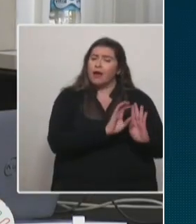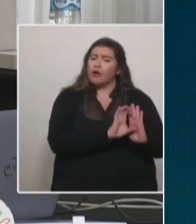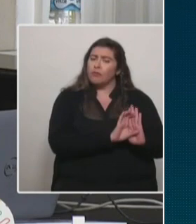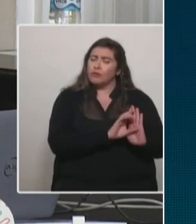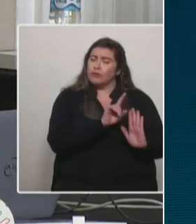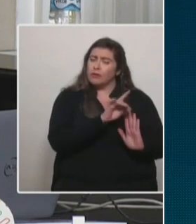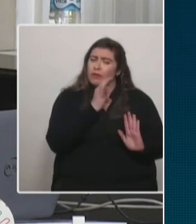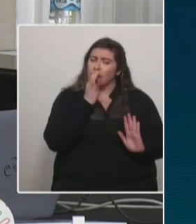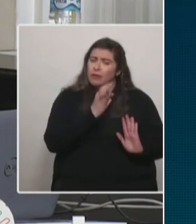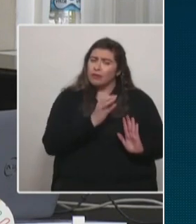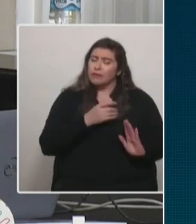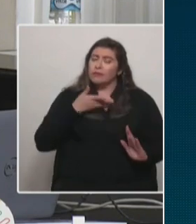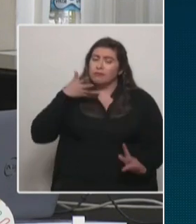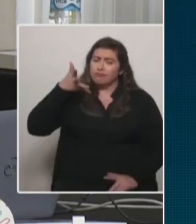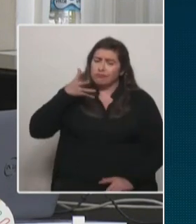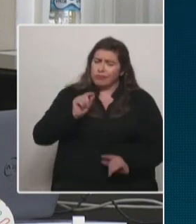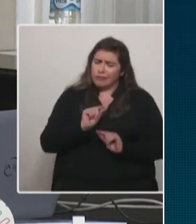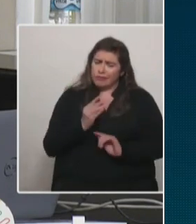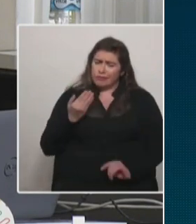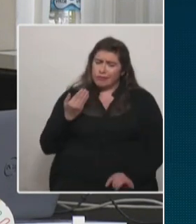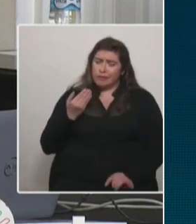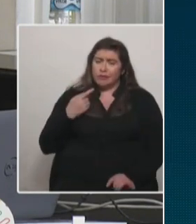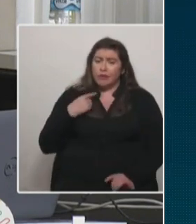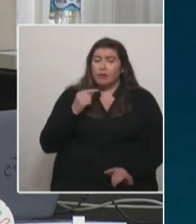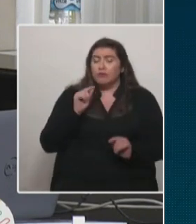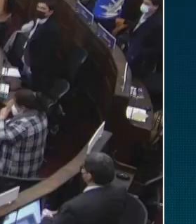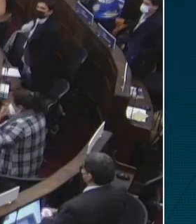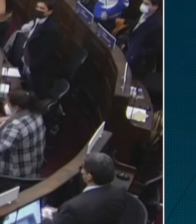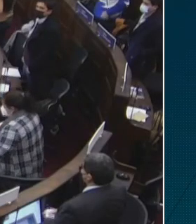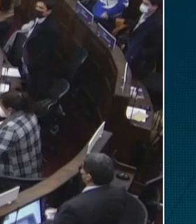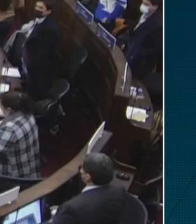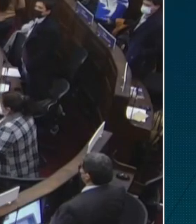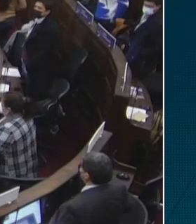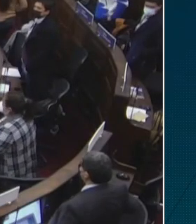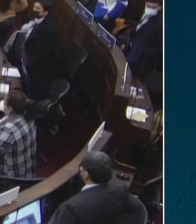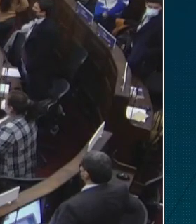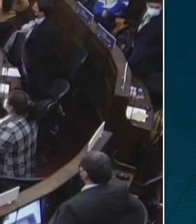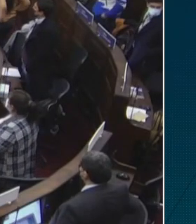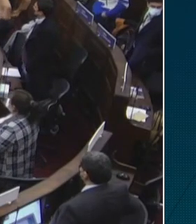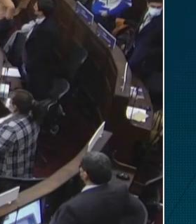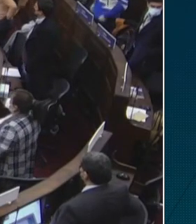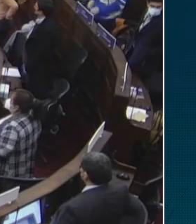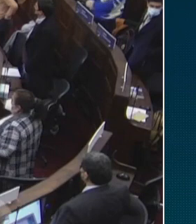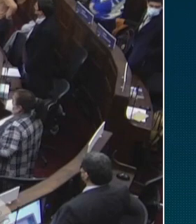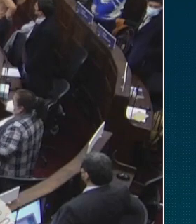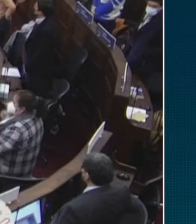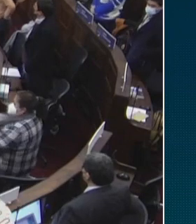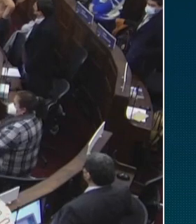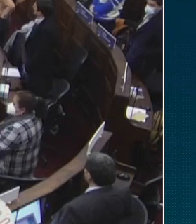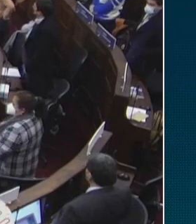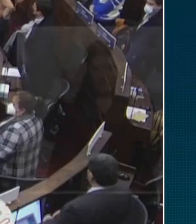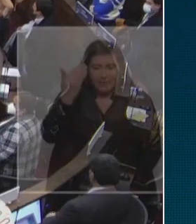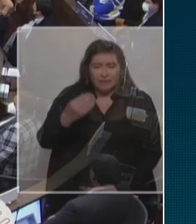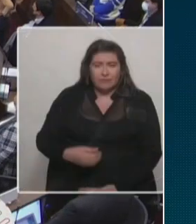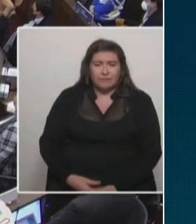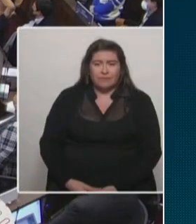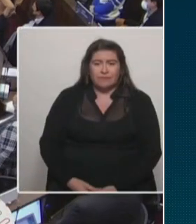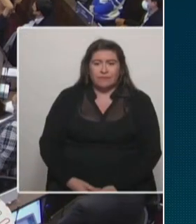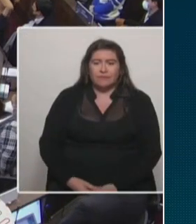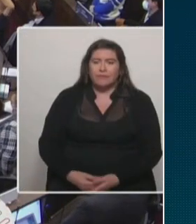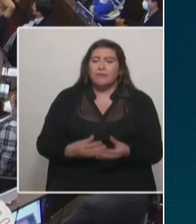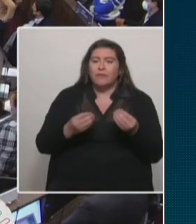del gobierno que esto funcione bien pero de alguna otra forma hemos tenido que generar mucho diálogo entre nosotros